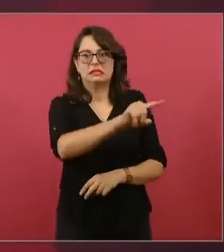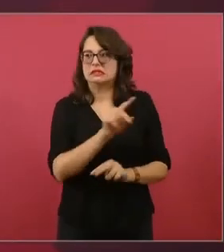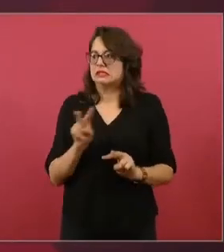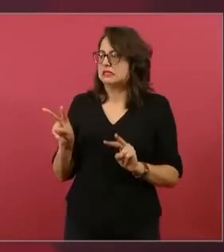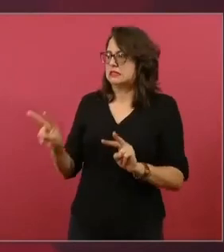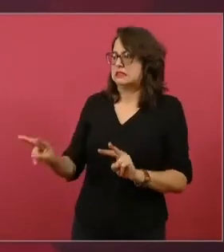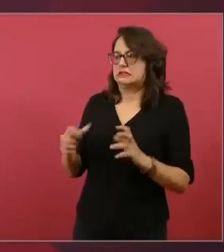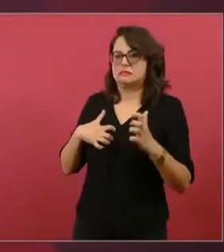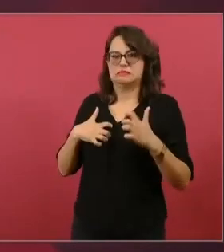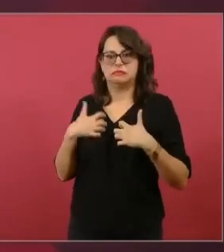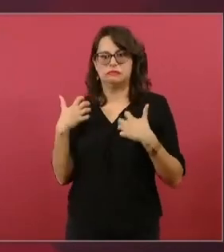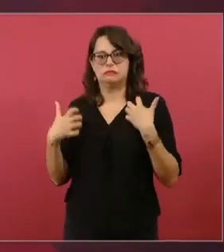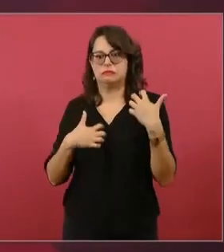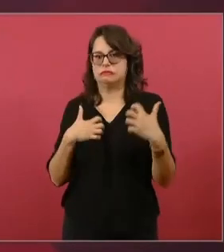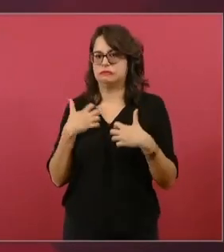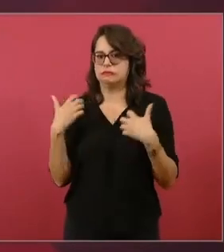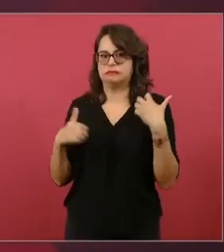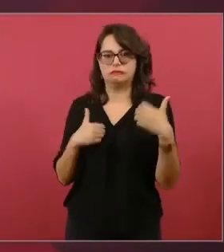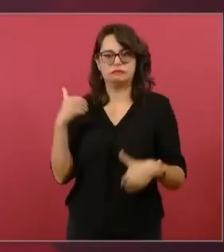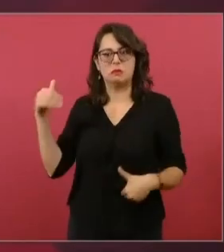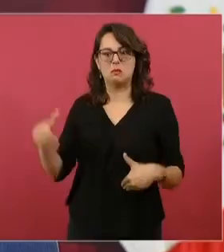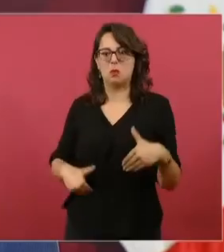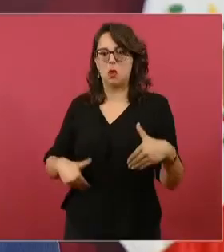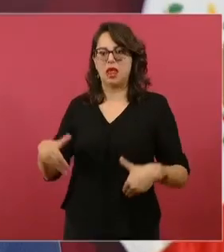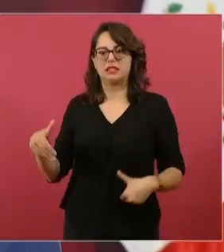con su prensa conservadora como el Reforma?